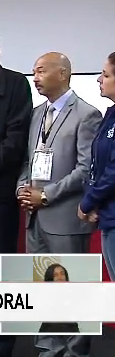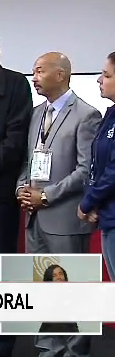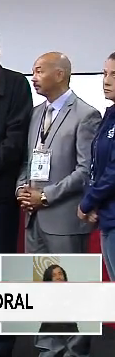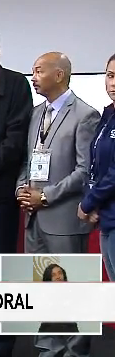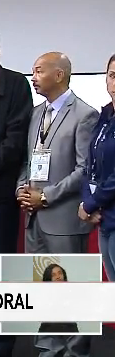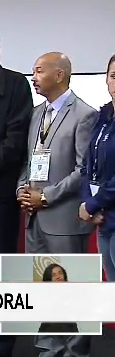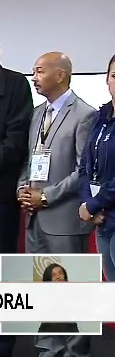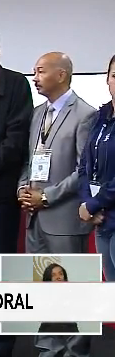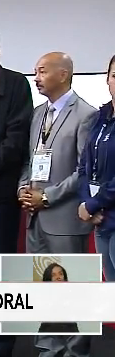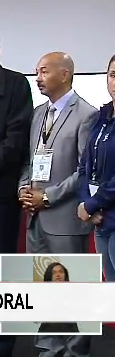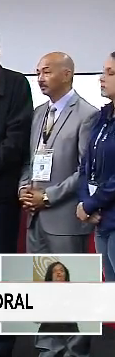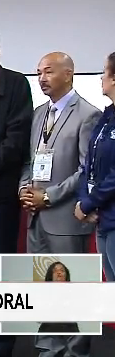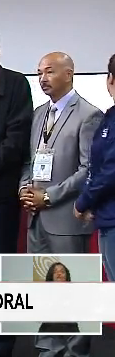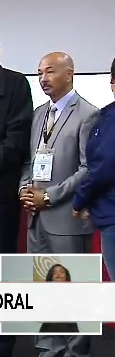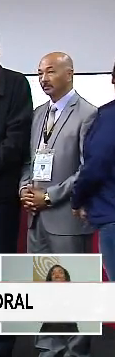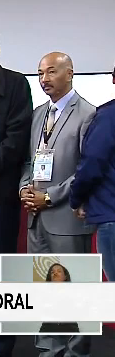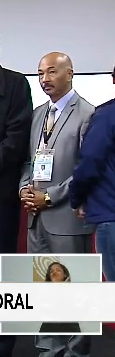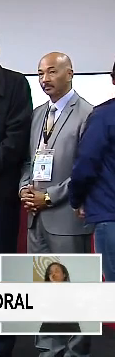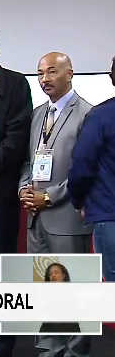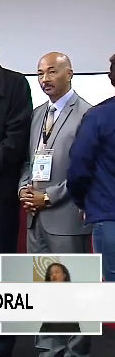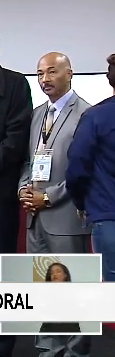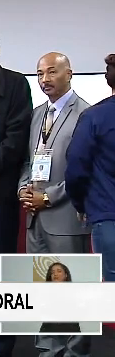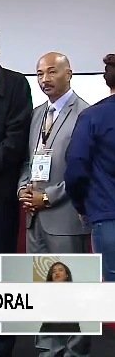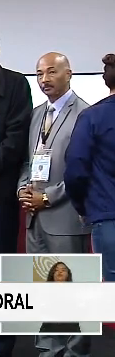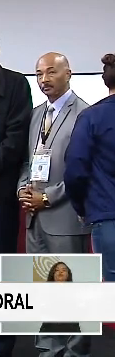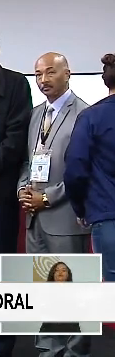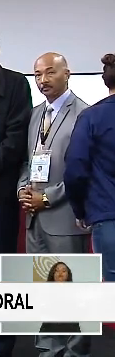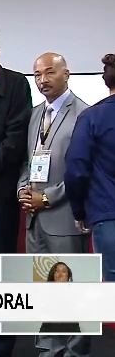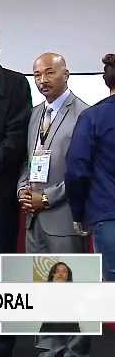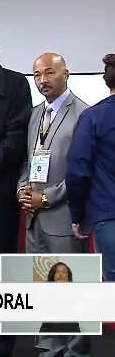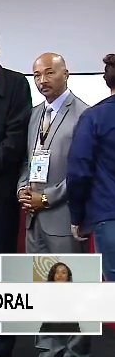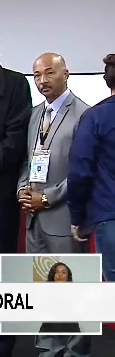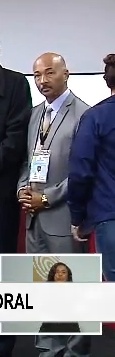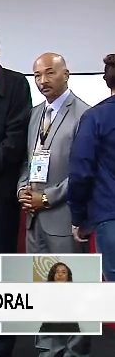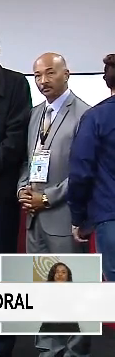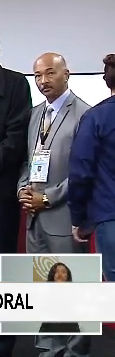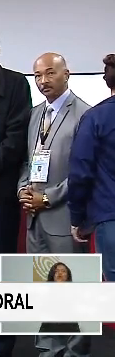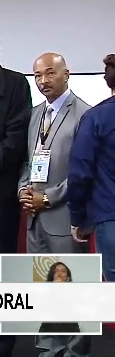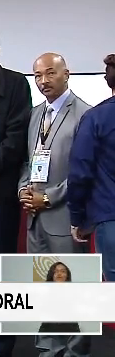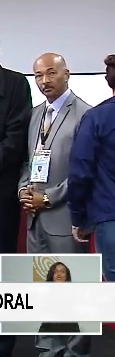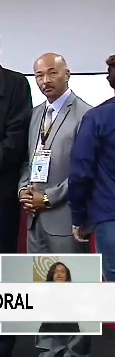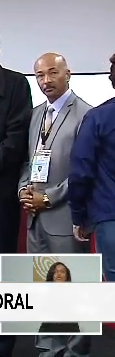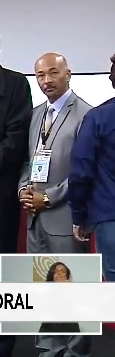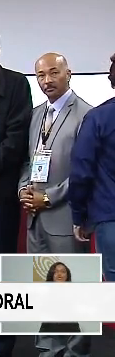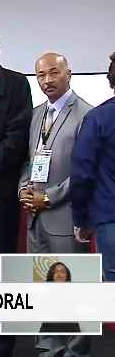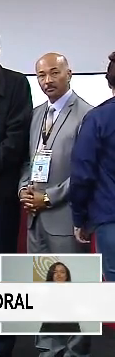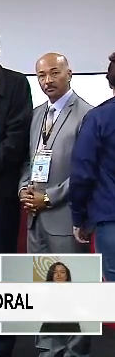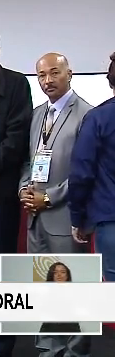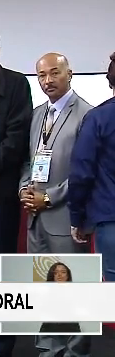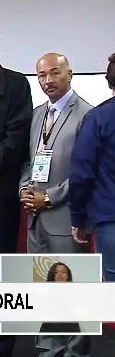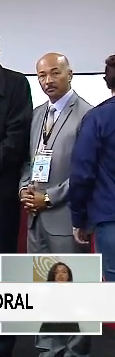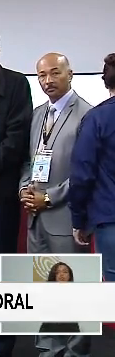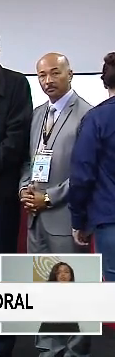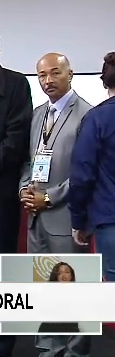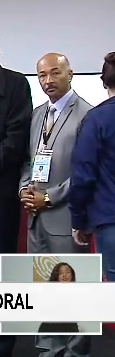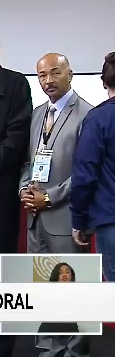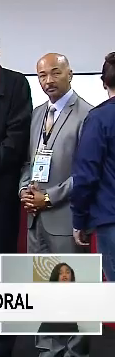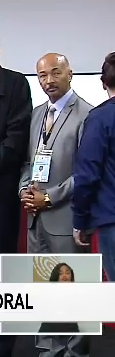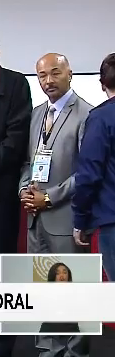somos defensores de la democracia y vamos a defender al país, esta comisión, junto a la Junta Central